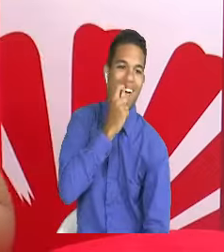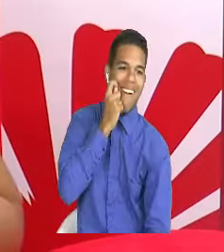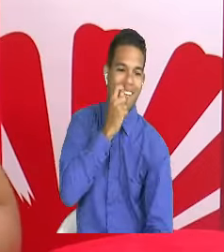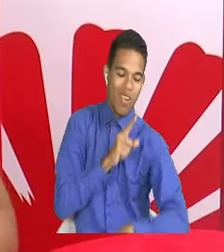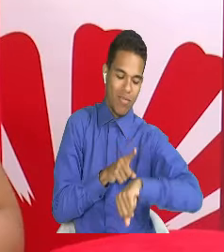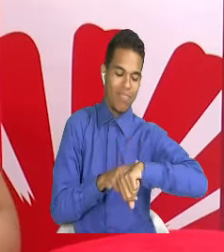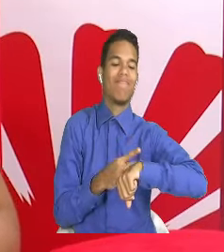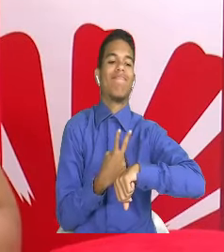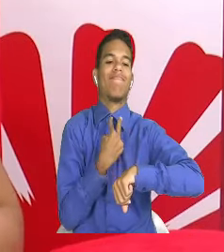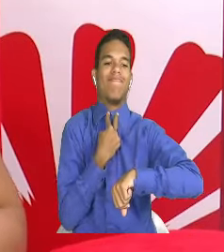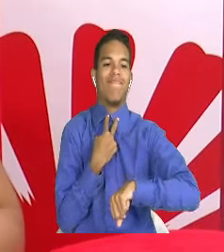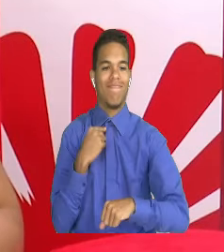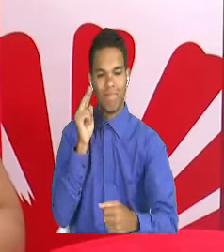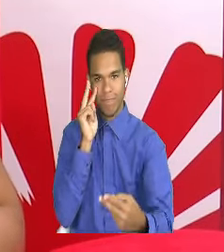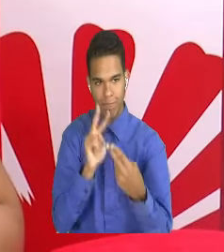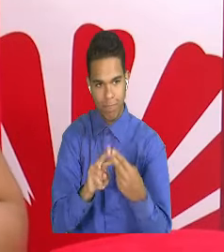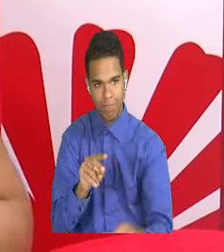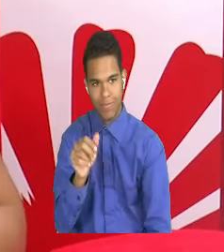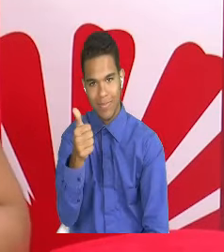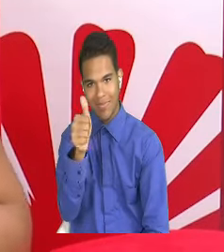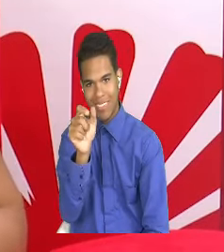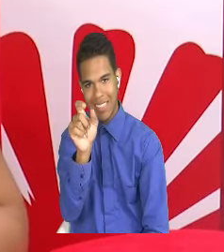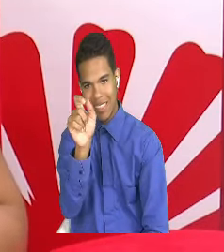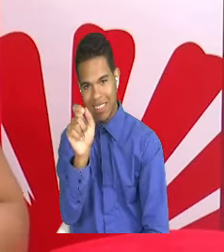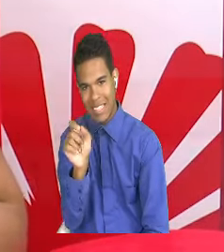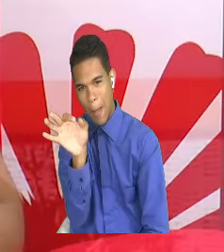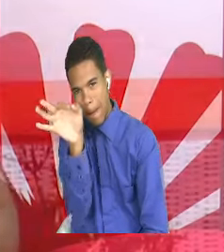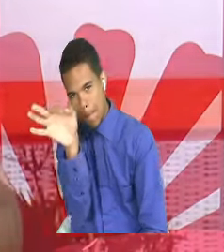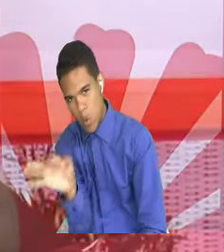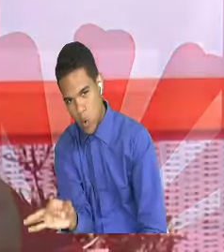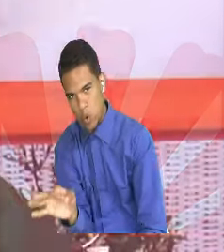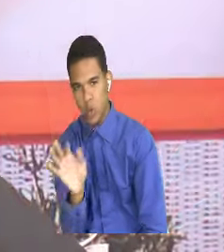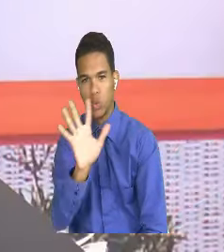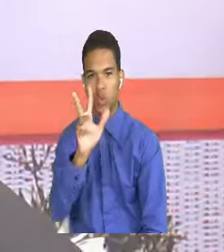pero nos vemos 10 en punto de la mañana aquí en Enlace Televisión. Chao.